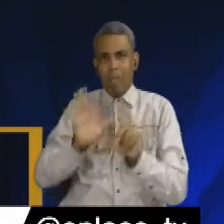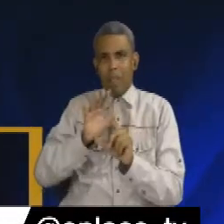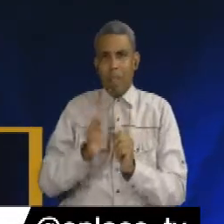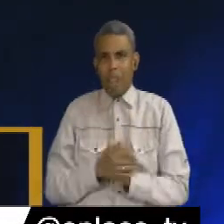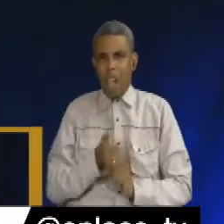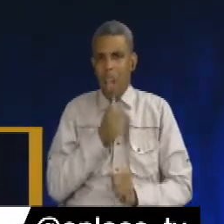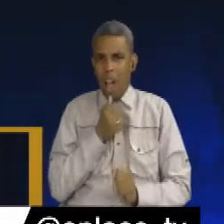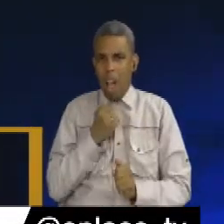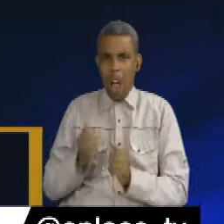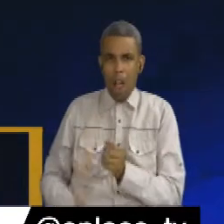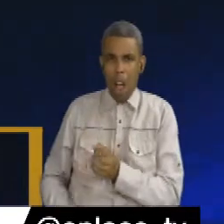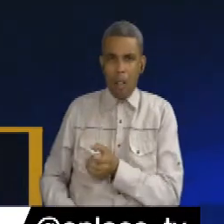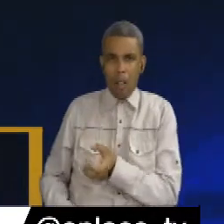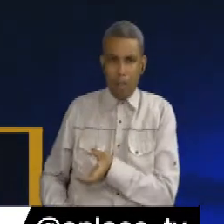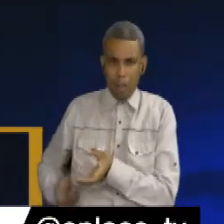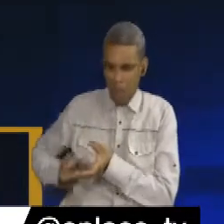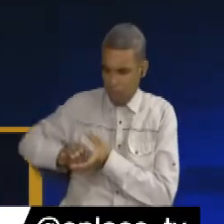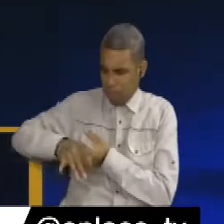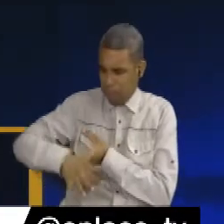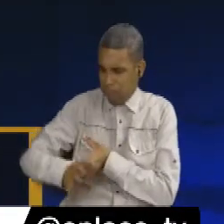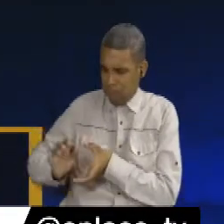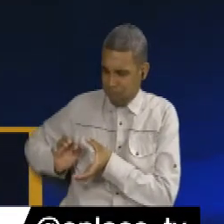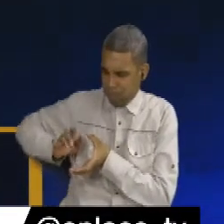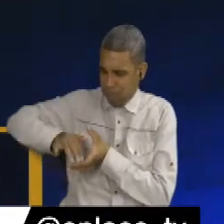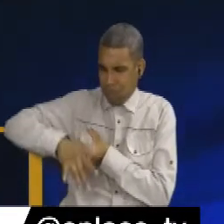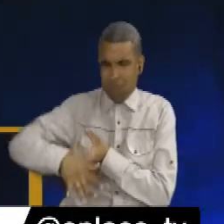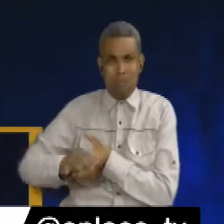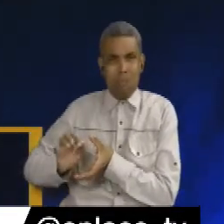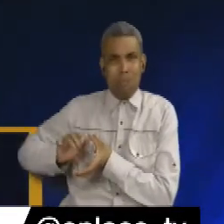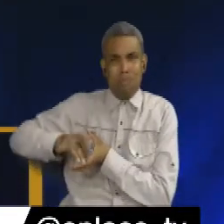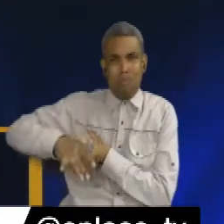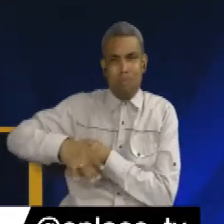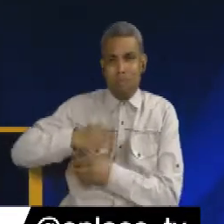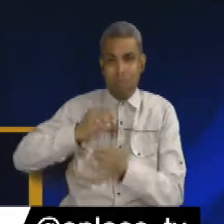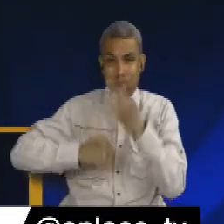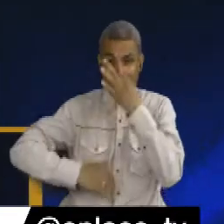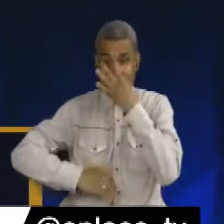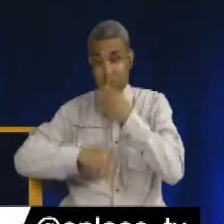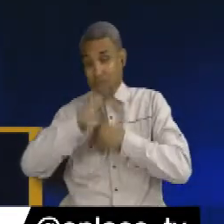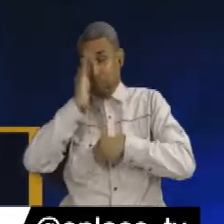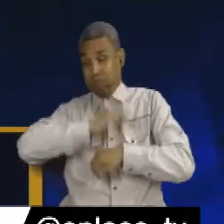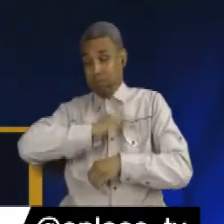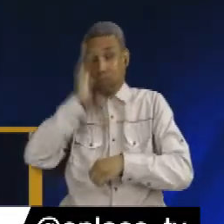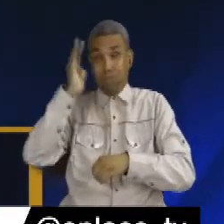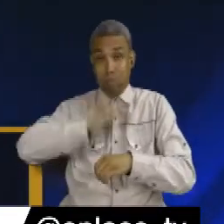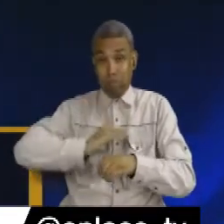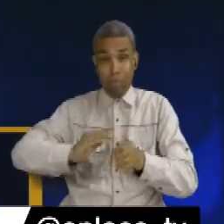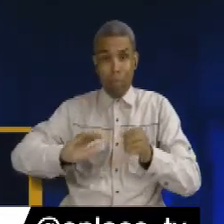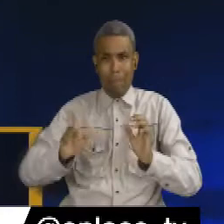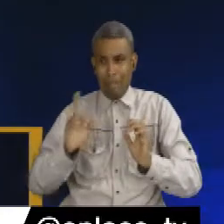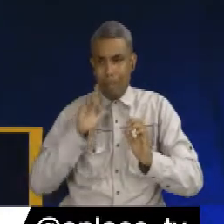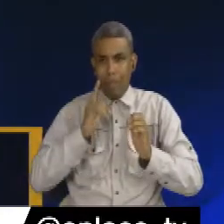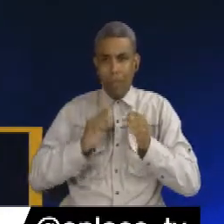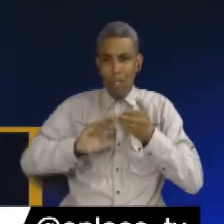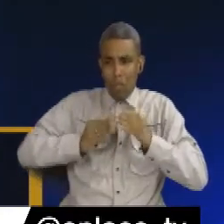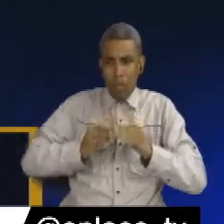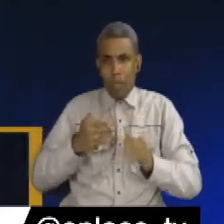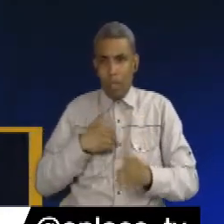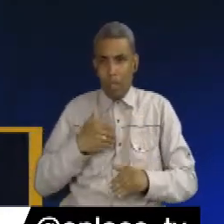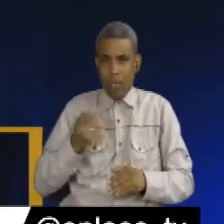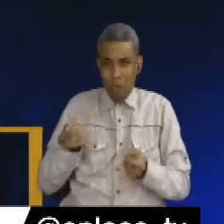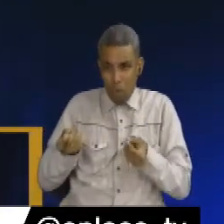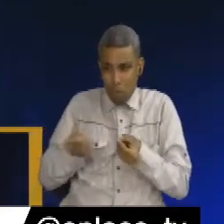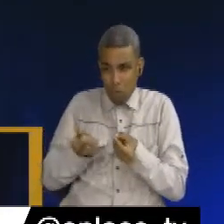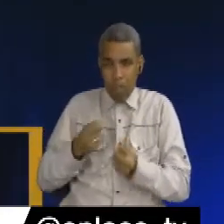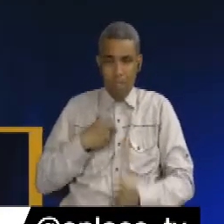aguas negras de manera desproporcionada. Las viviendas que están a su alrededor están afectadas por la humedad. Quienes viven en la